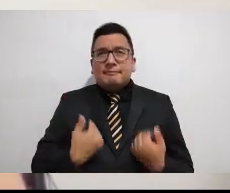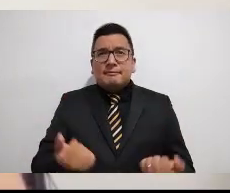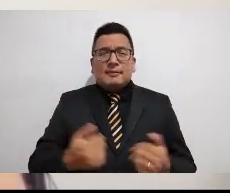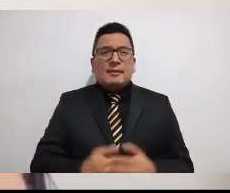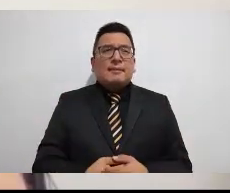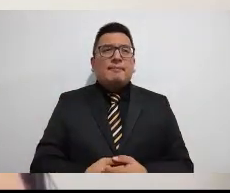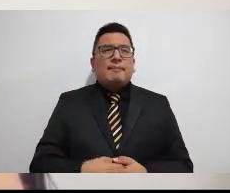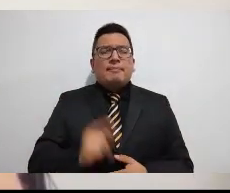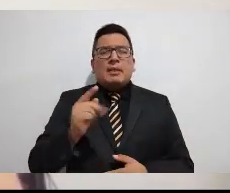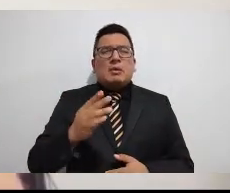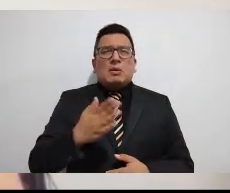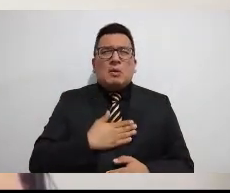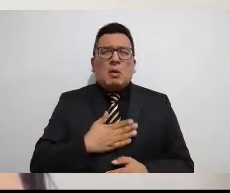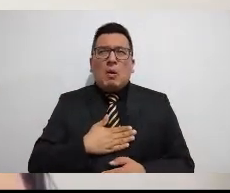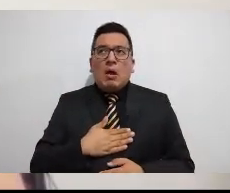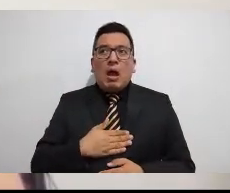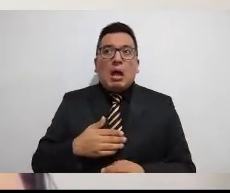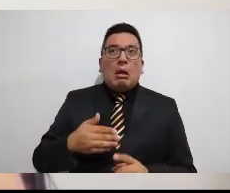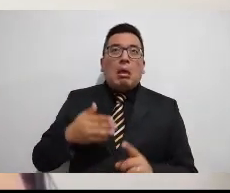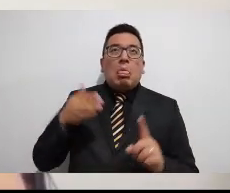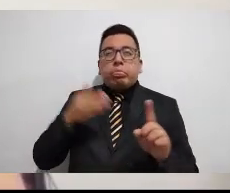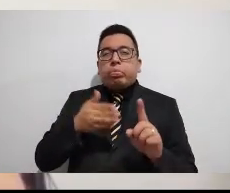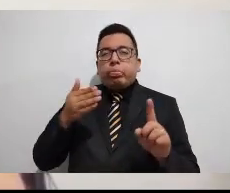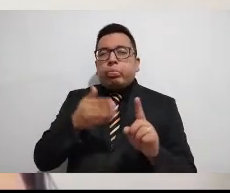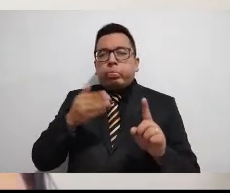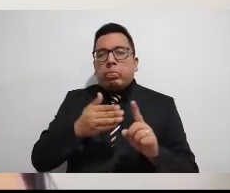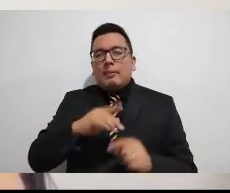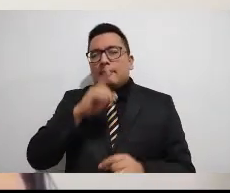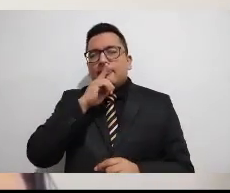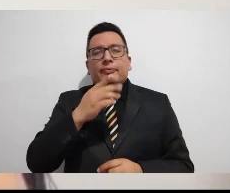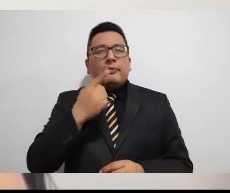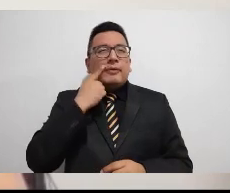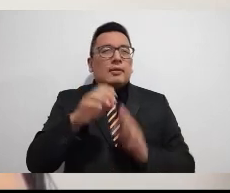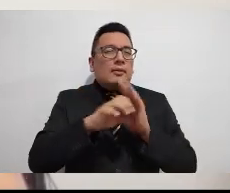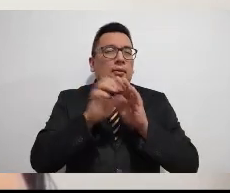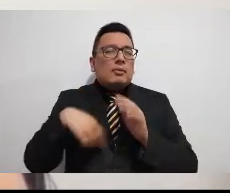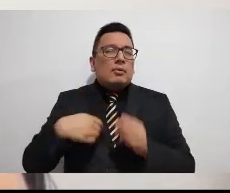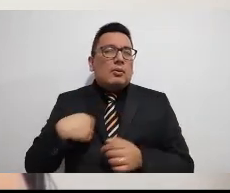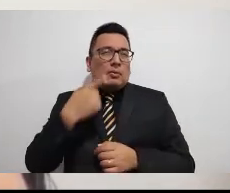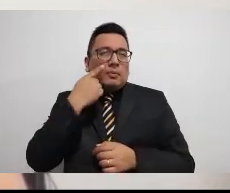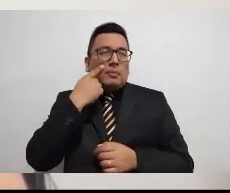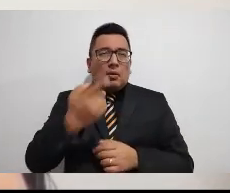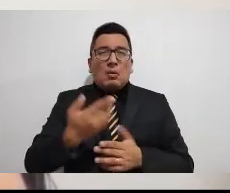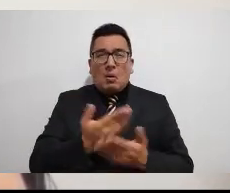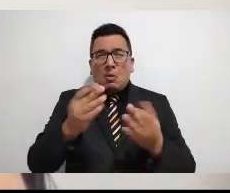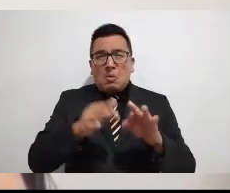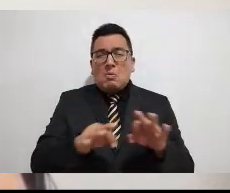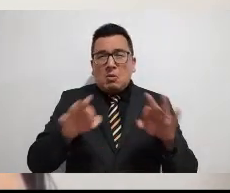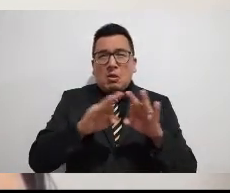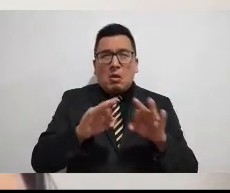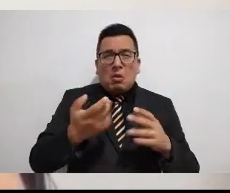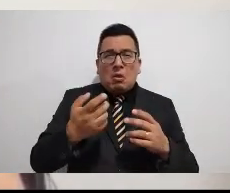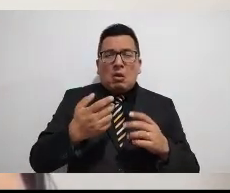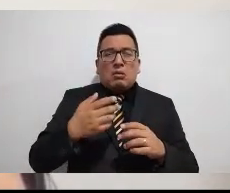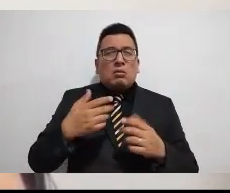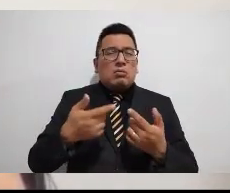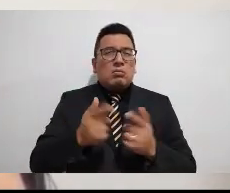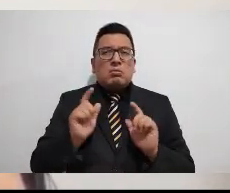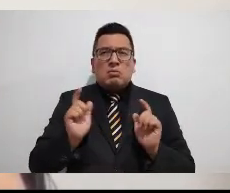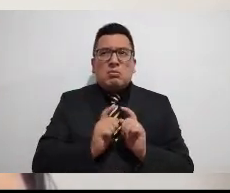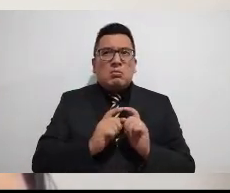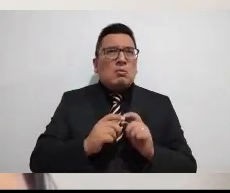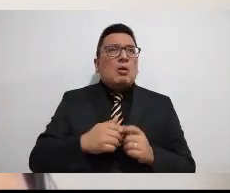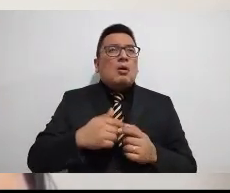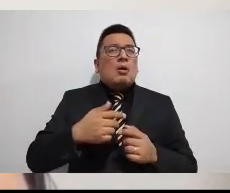para mí la discusión más importante en este momento que están dando mis colegas es el tema de la